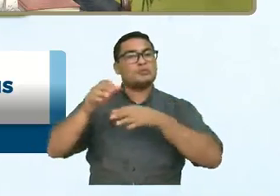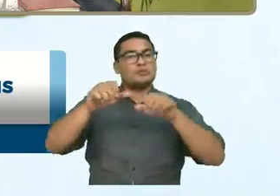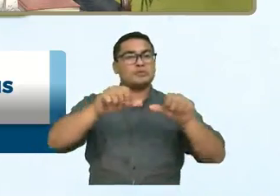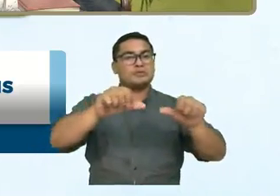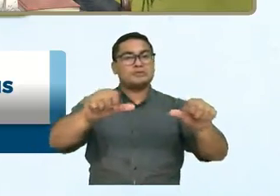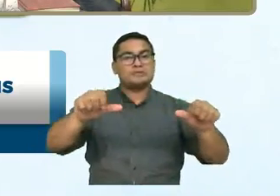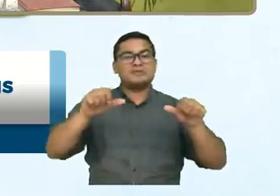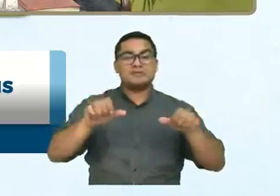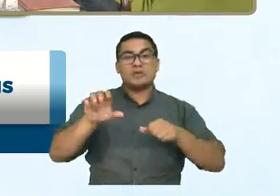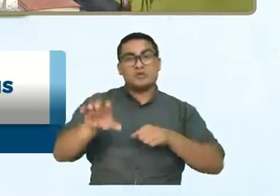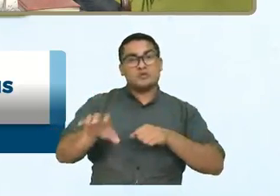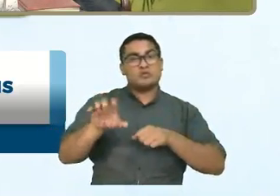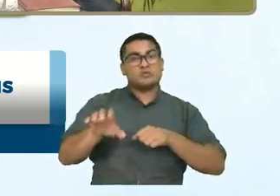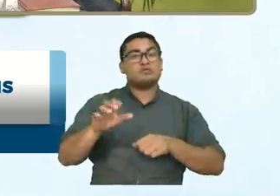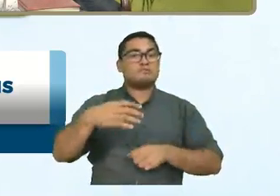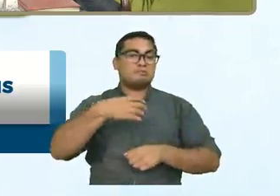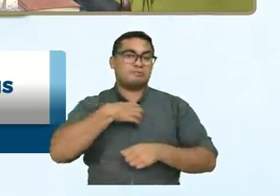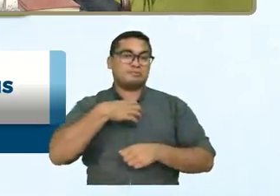incluso el perrito, ¿verdad?